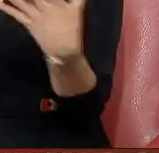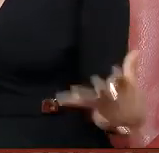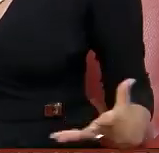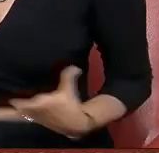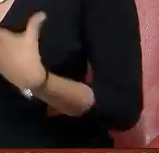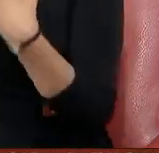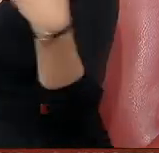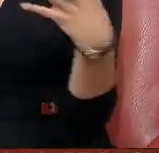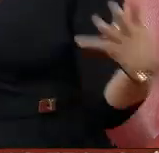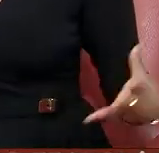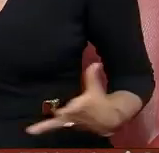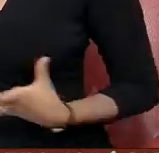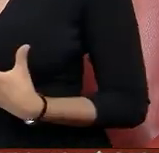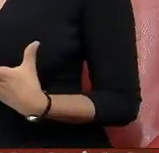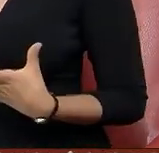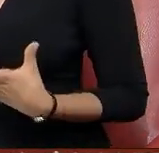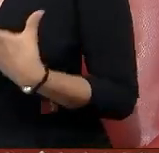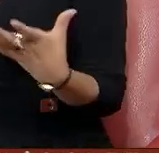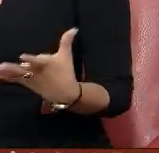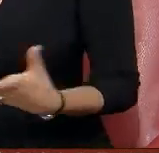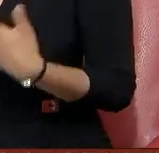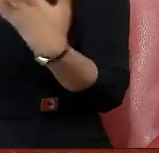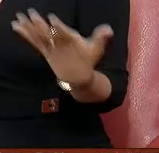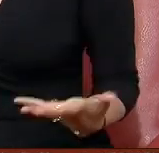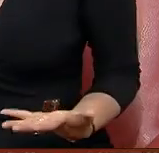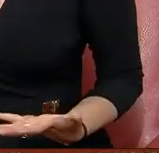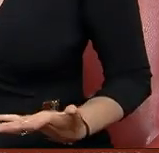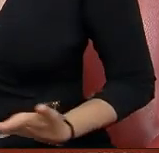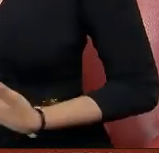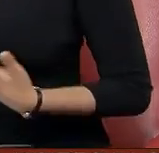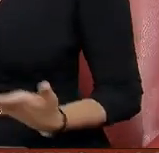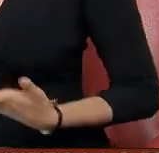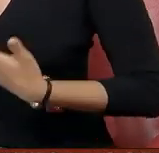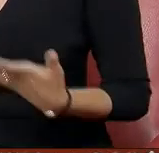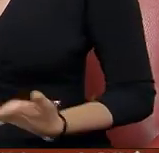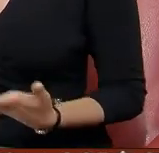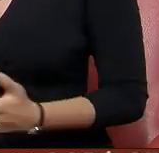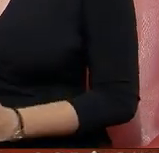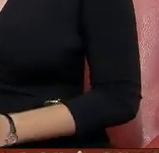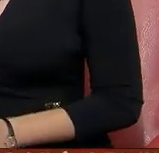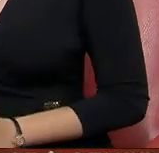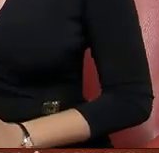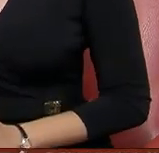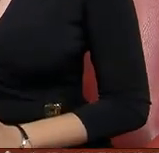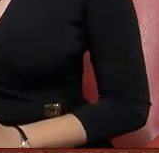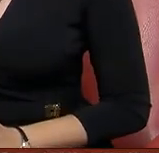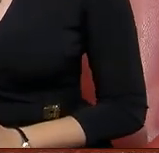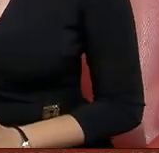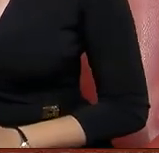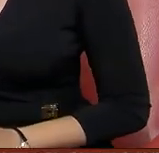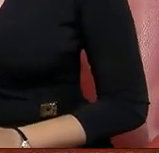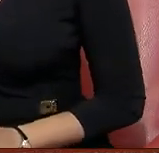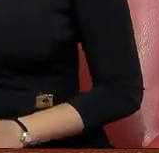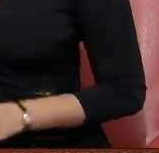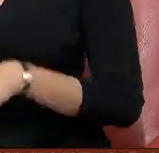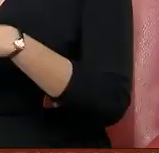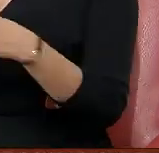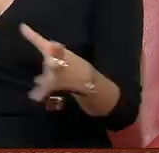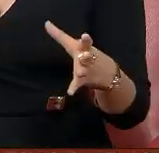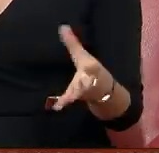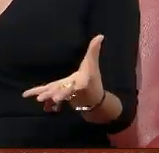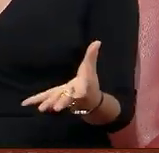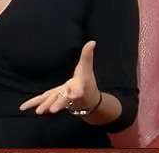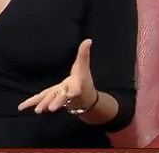un modelo nuevo de economía que por supuesto presenta retos y formas de adaptarse a las distintas sociedades. Y